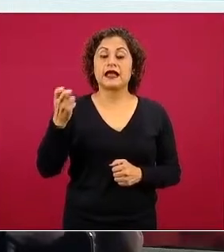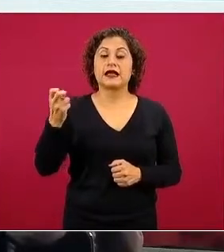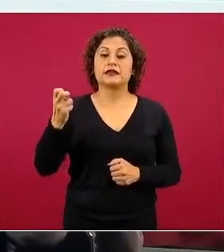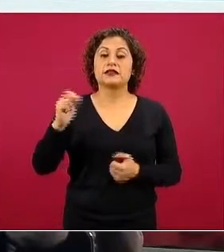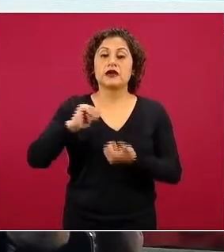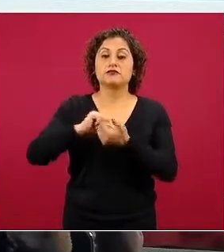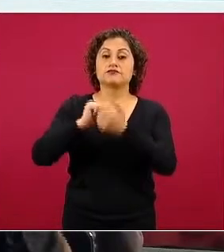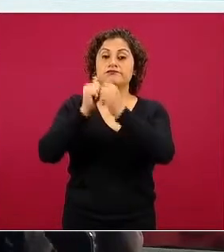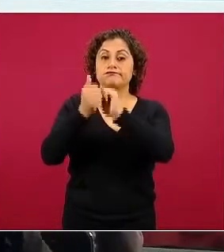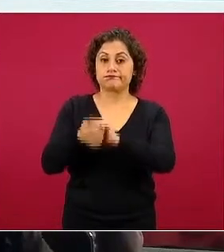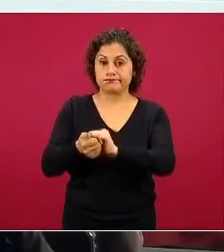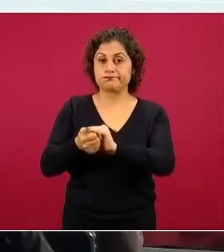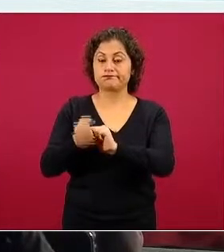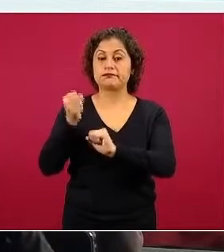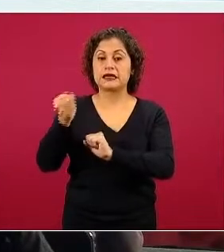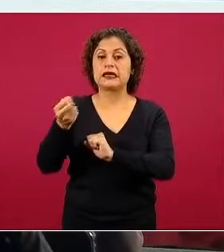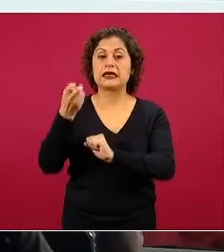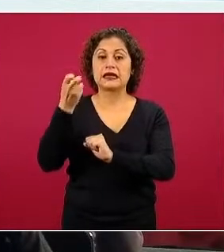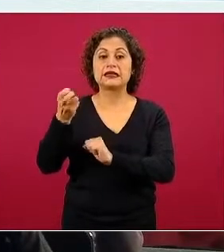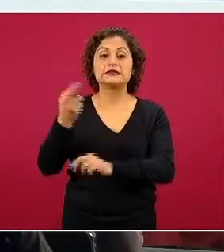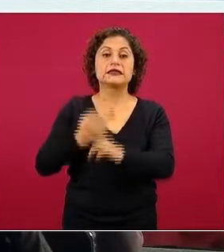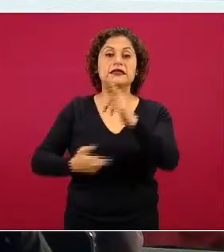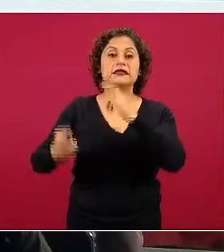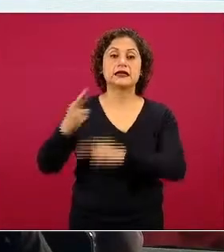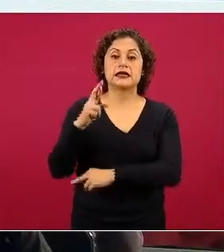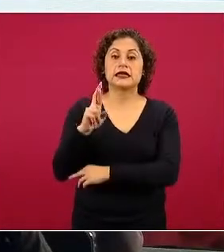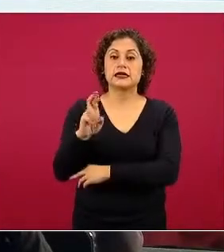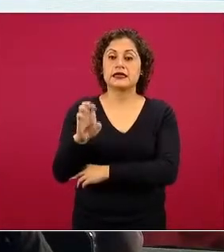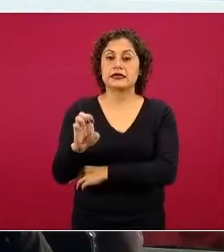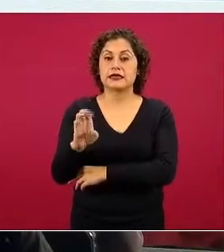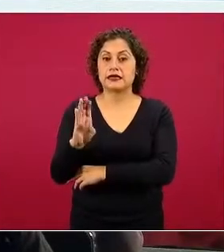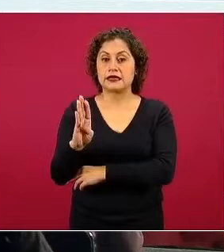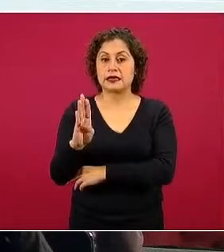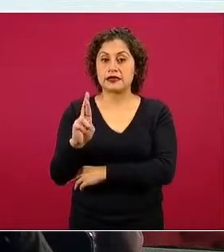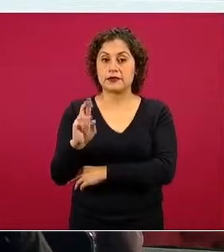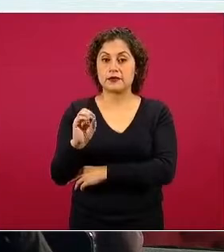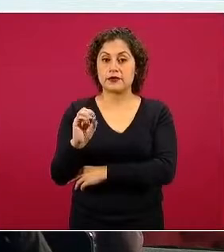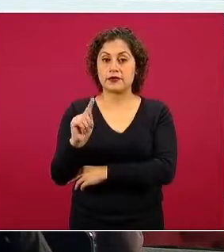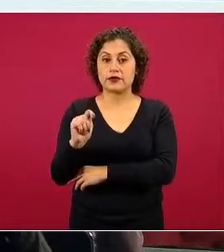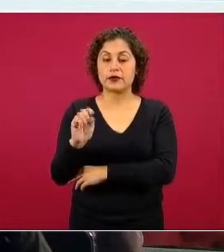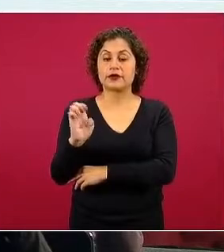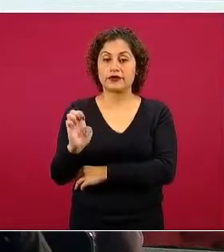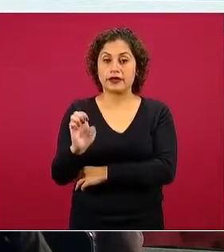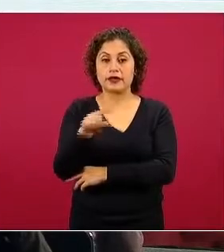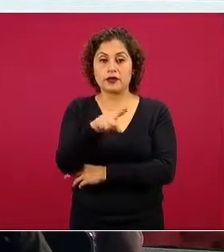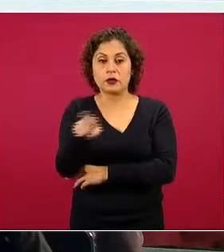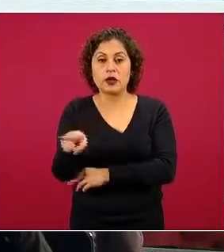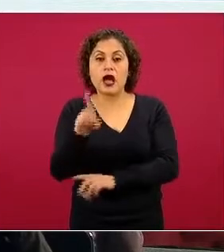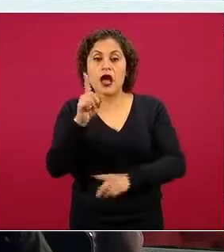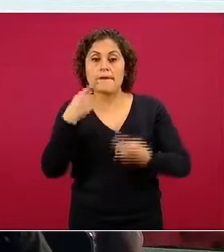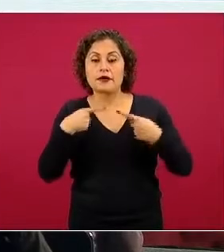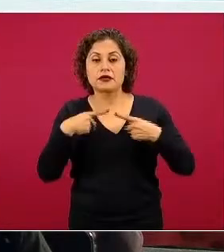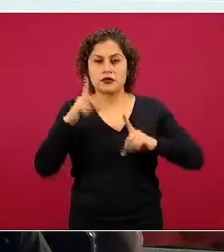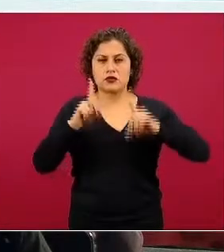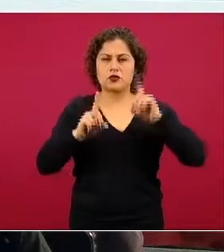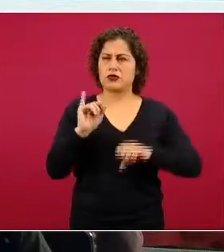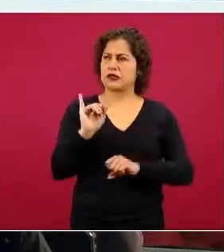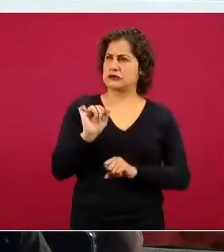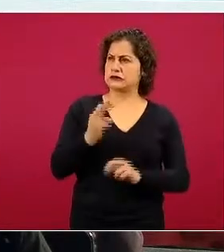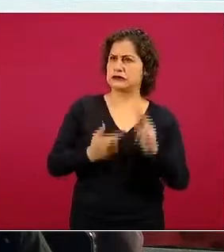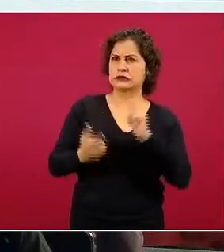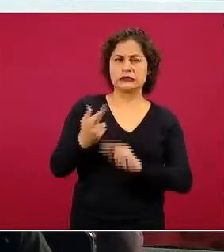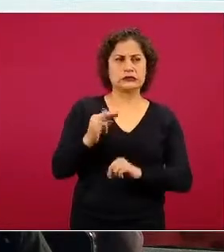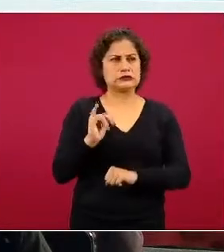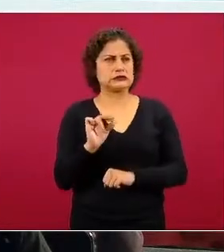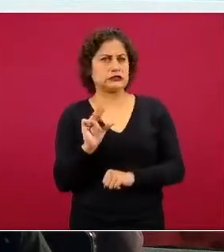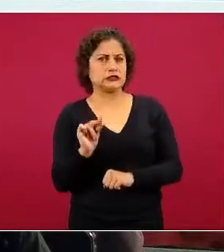y entonces es un rebrote. Para las personas que tienen todavía alguna duda de si se trata o no se trata de un rebrote, porque